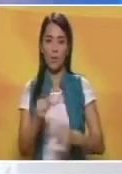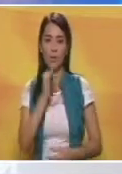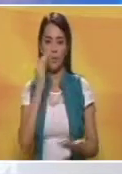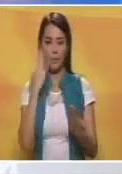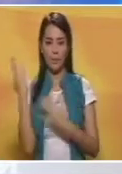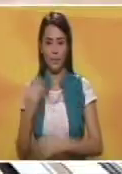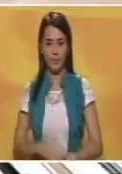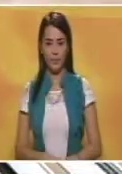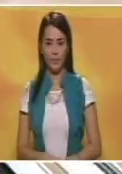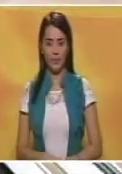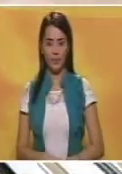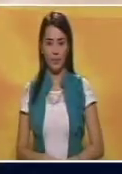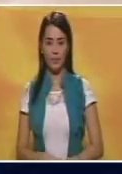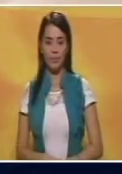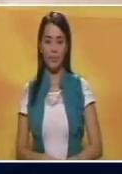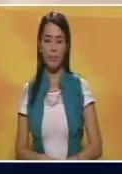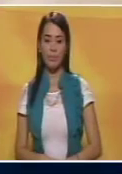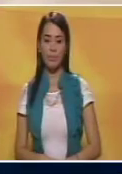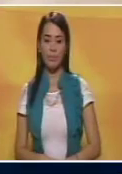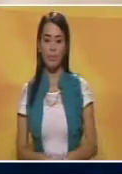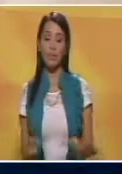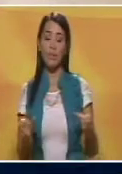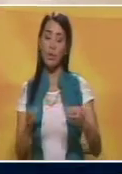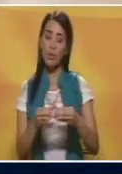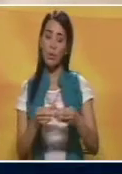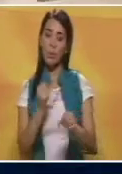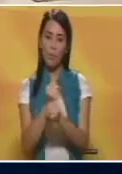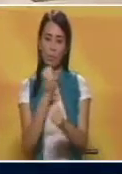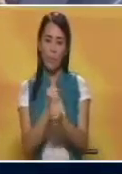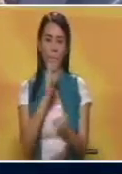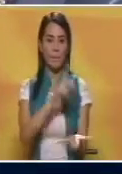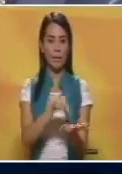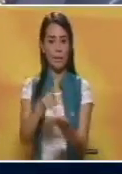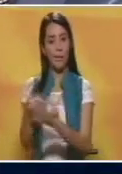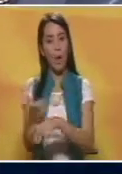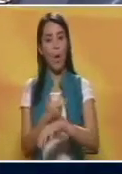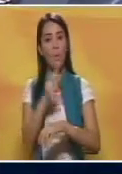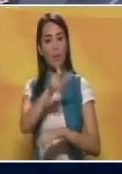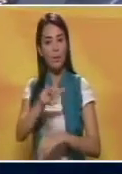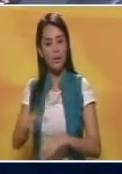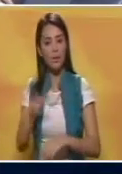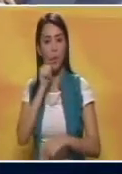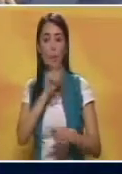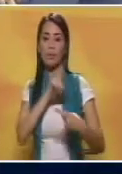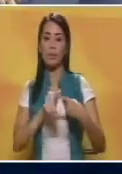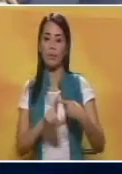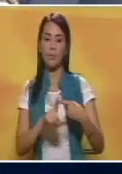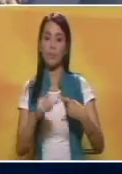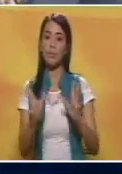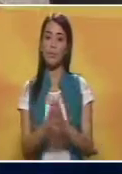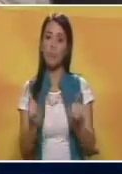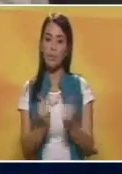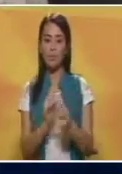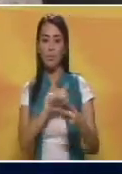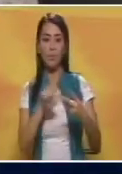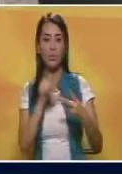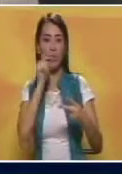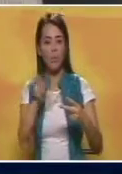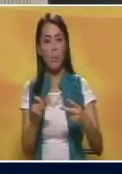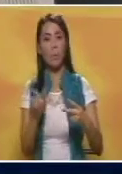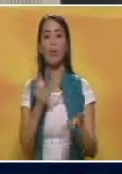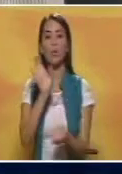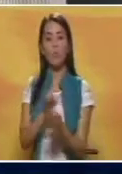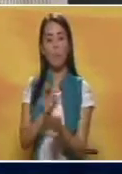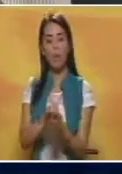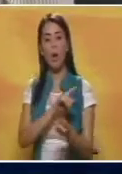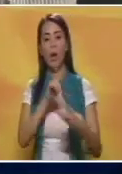amplia en la jornada de trabajo participaron los gobernadores antonio barreto sira de anzoátegui y alfredo díaz de nueva esparta